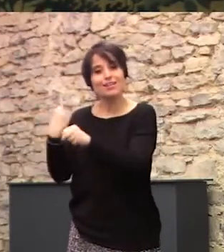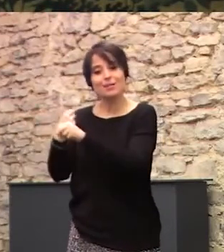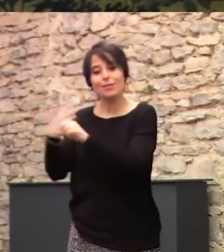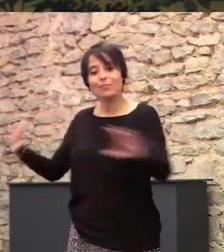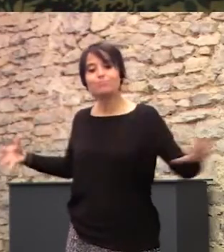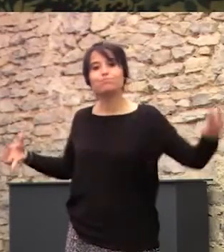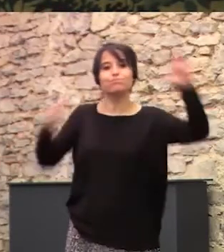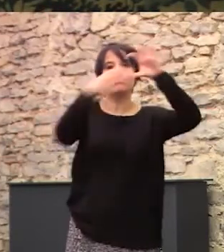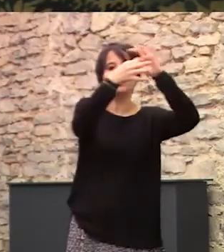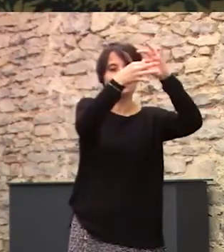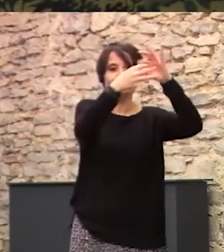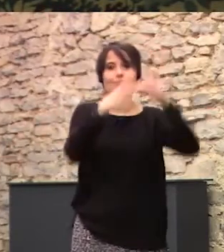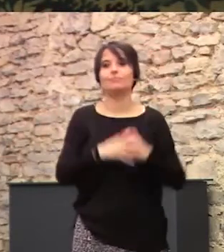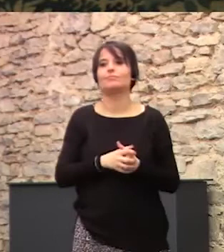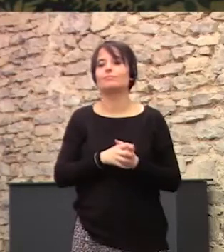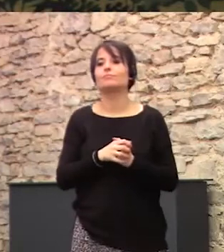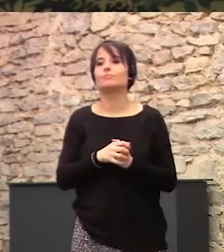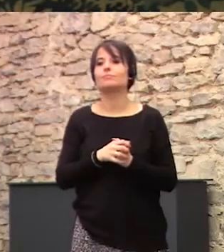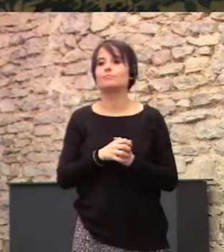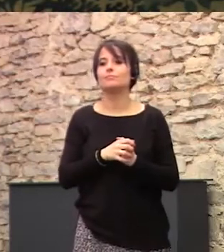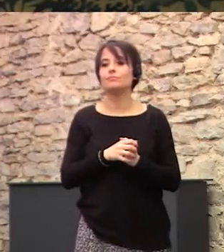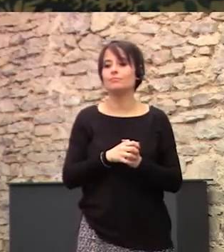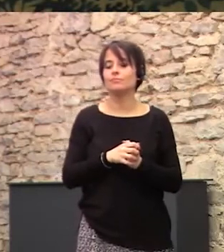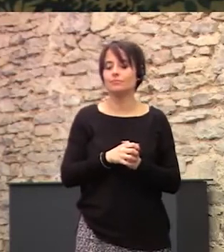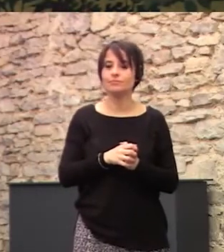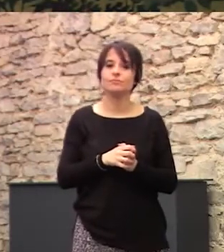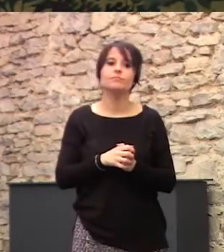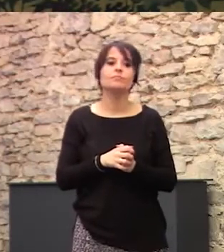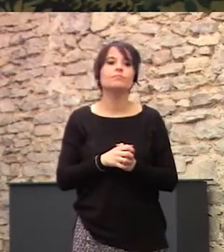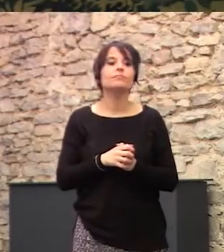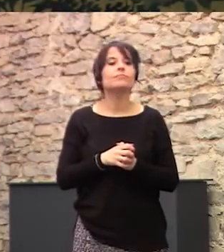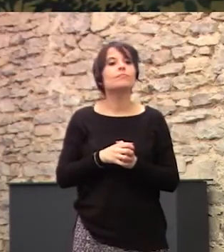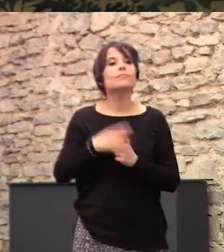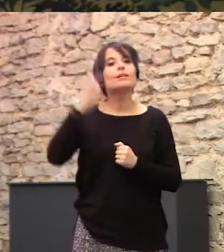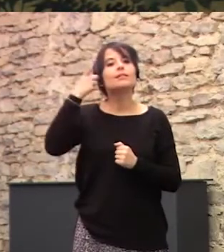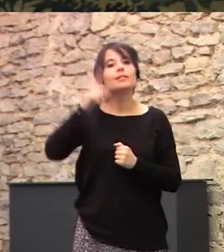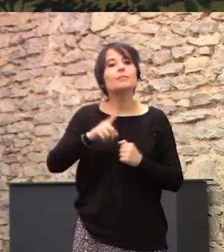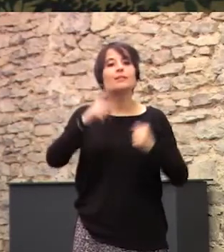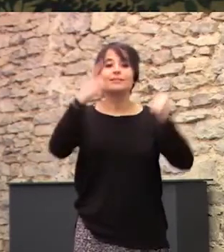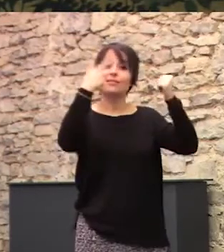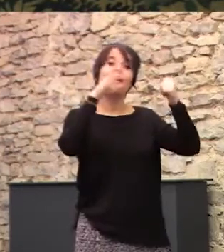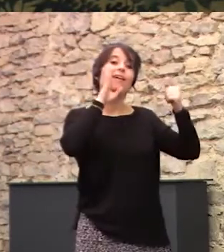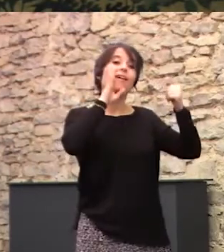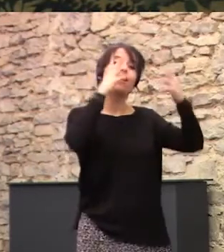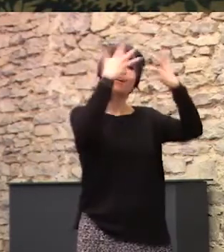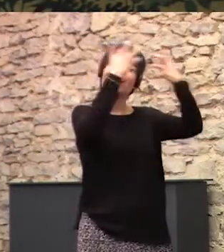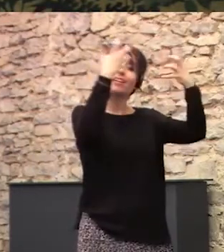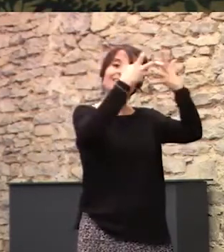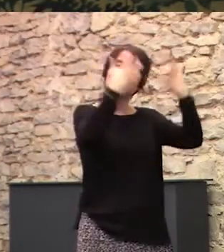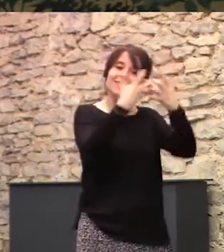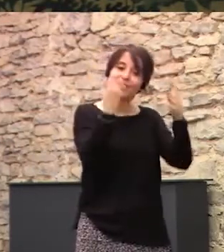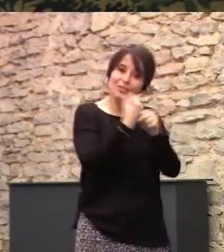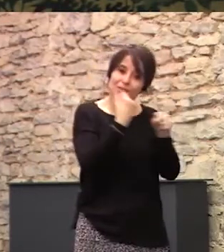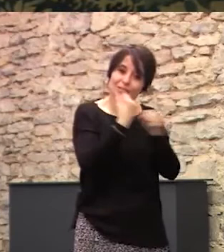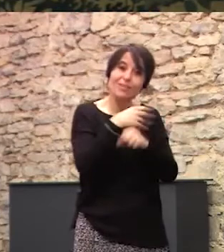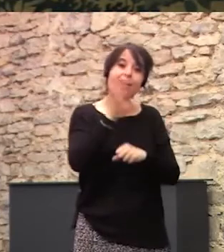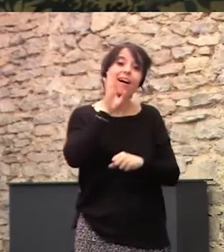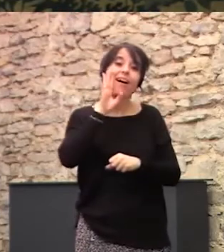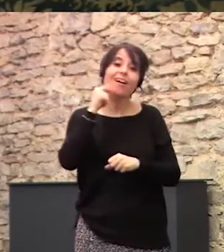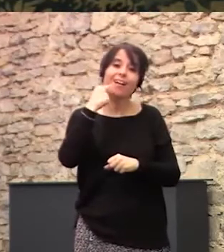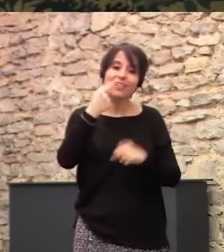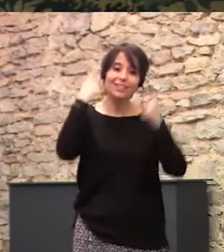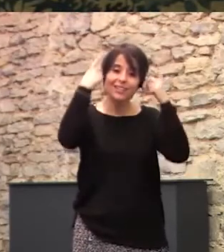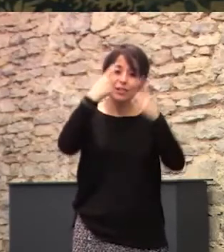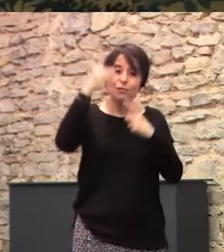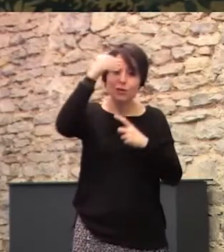alianzas. Bien. El trabajo con los textos, gracias al principio del ijtihad, lo que he dicho, el esfuerzo